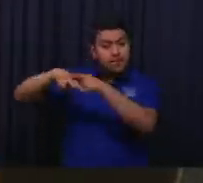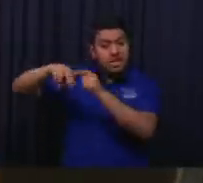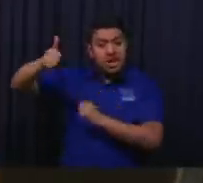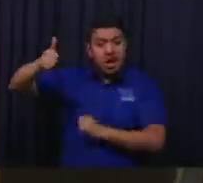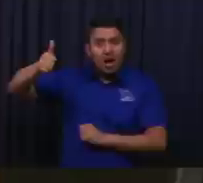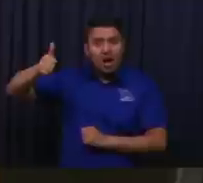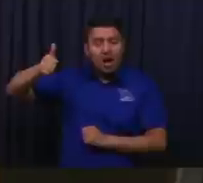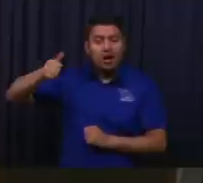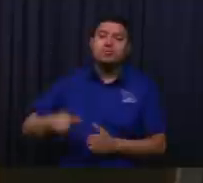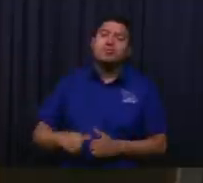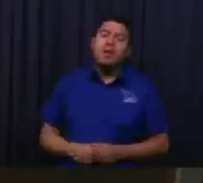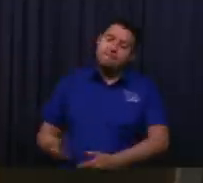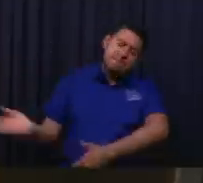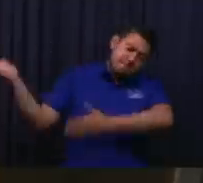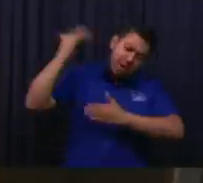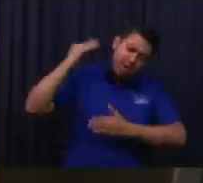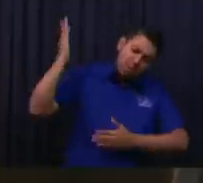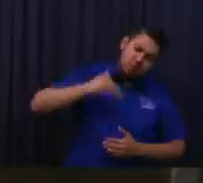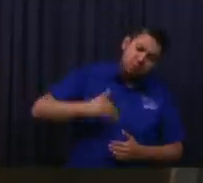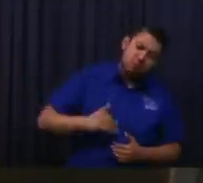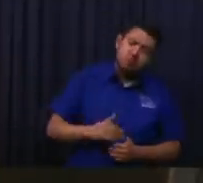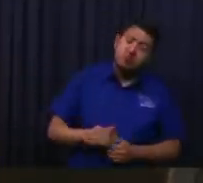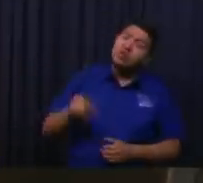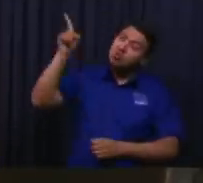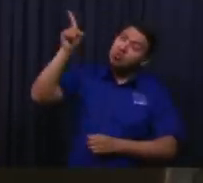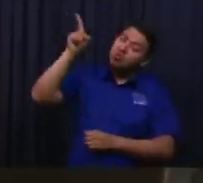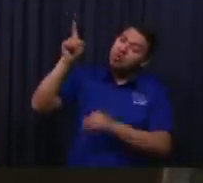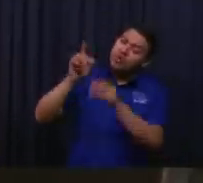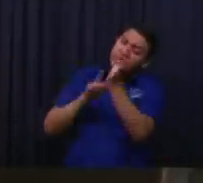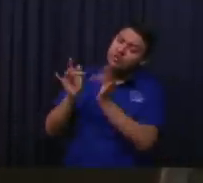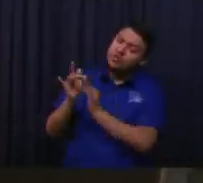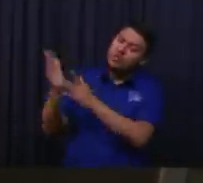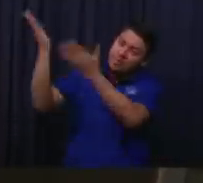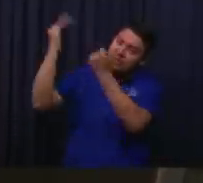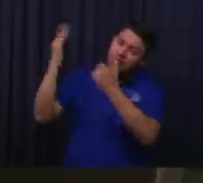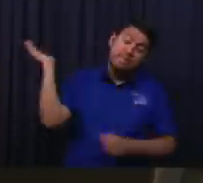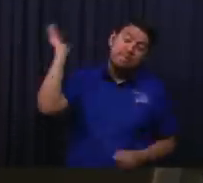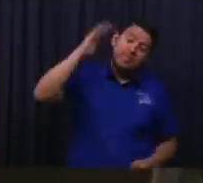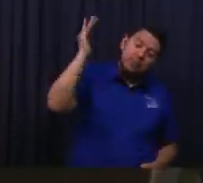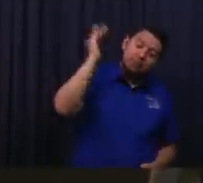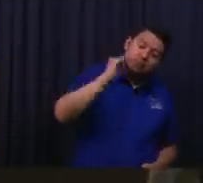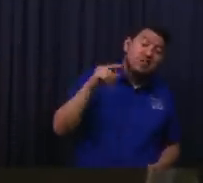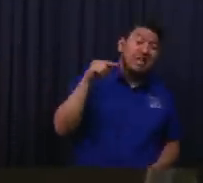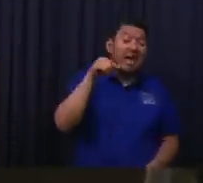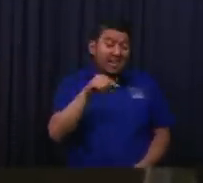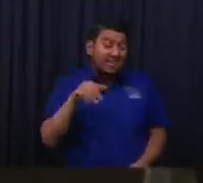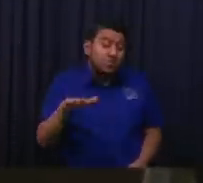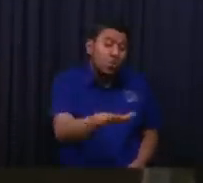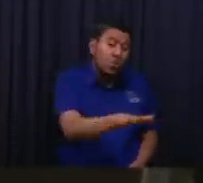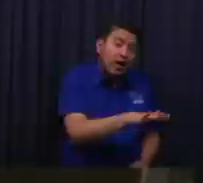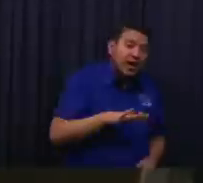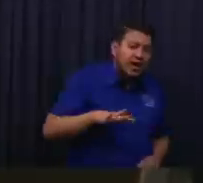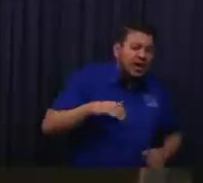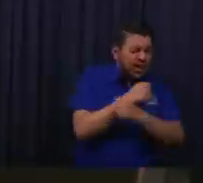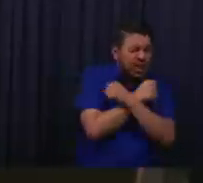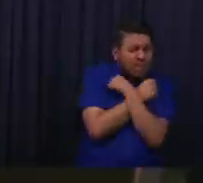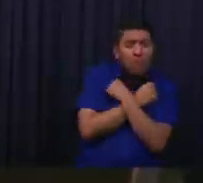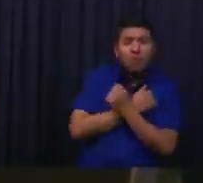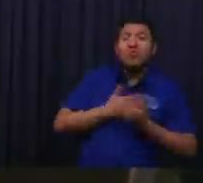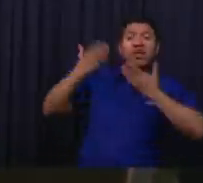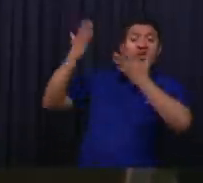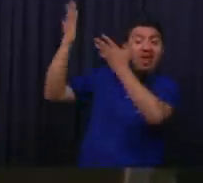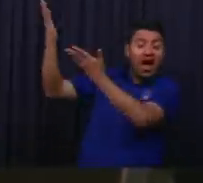Vamos a la viña. Ven, amado mío, vamos a la viña. En la viña te voy a dar mis amores. Vamos a la viña,